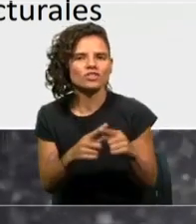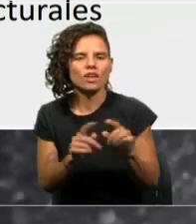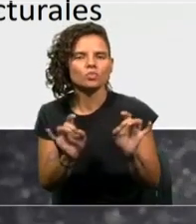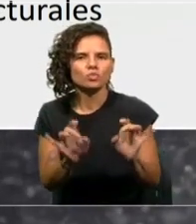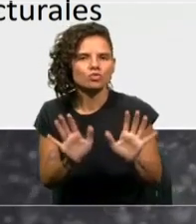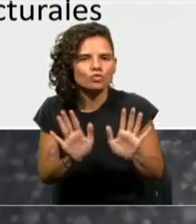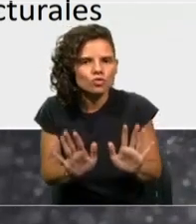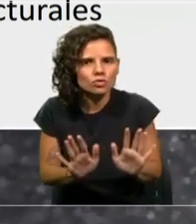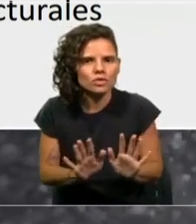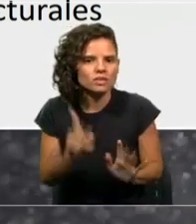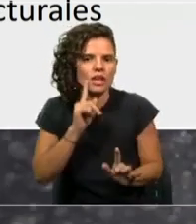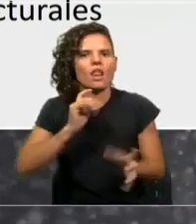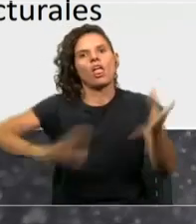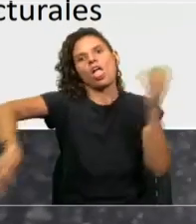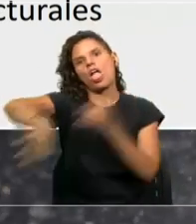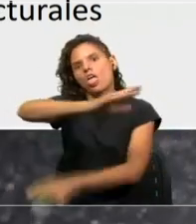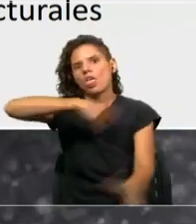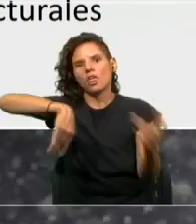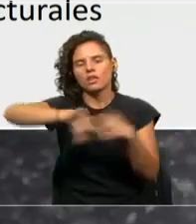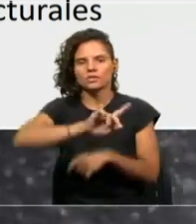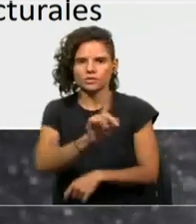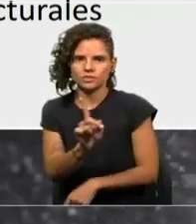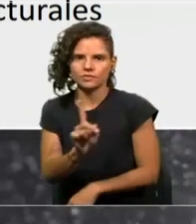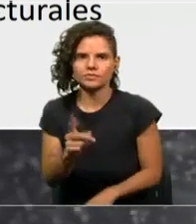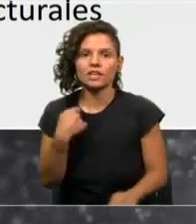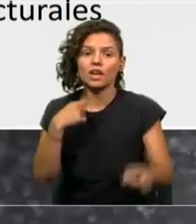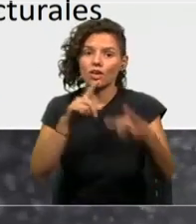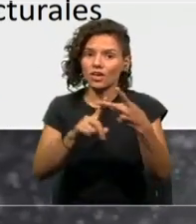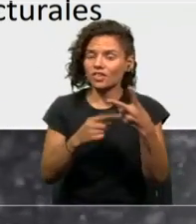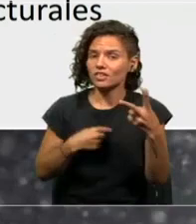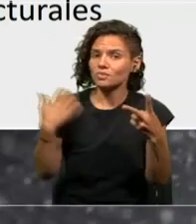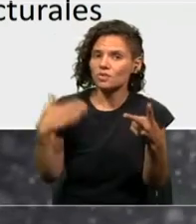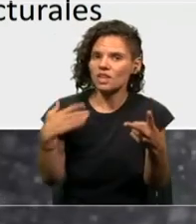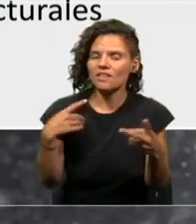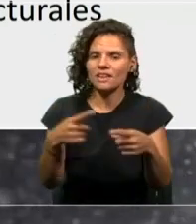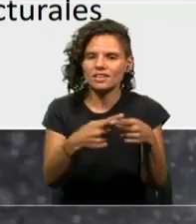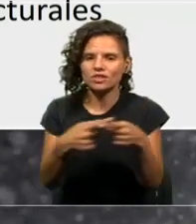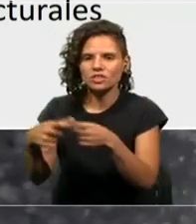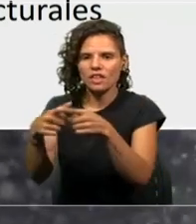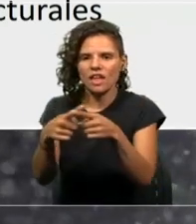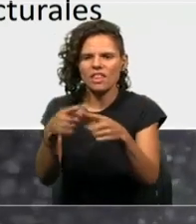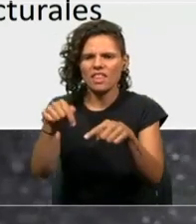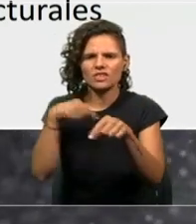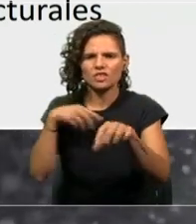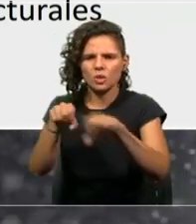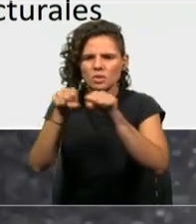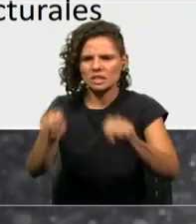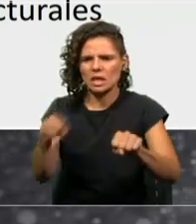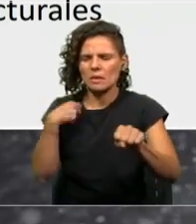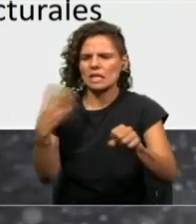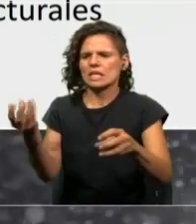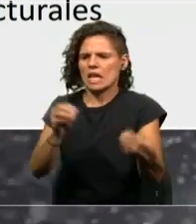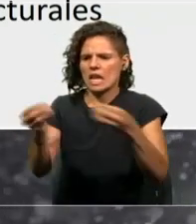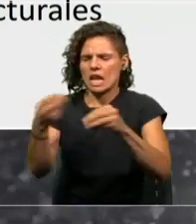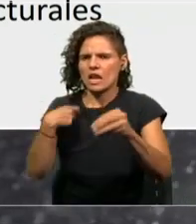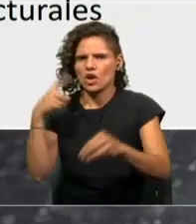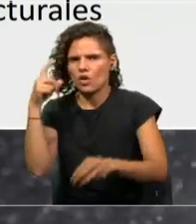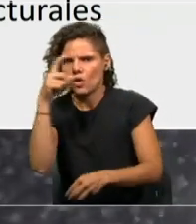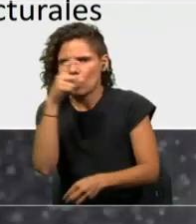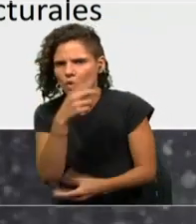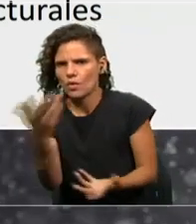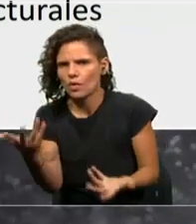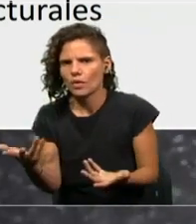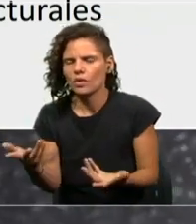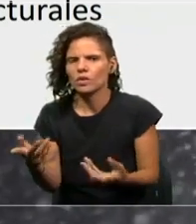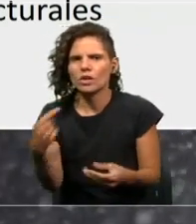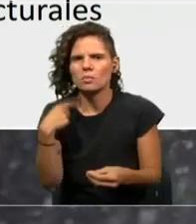quede la escoba. Y otro concepto clave es el hecho de que la sociedad es un sistema complejo, ¿ya? Hay muchas definiciones de complejidad también,